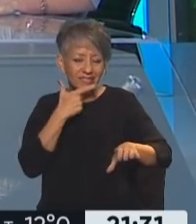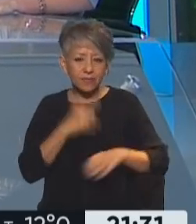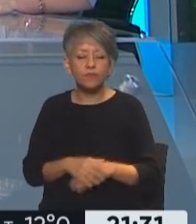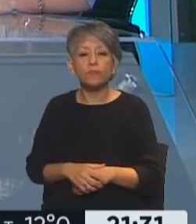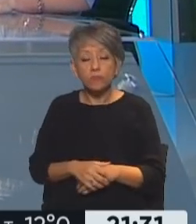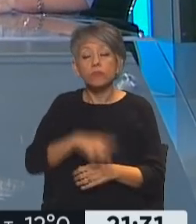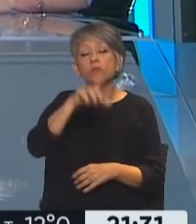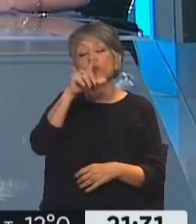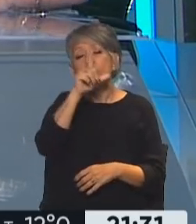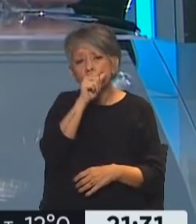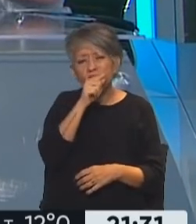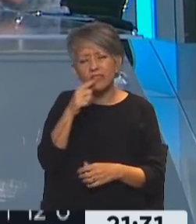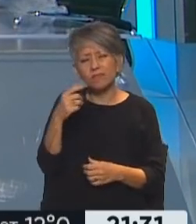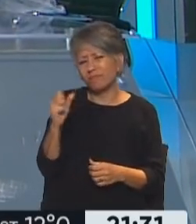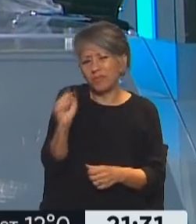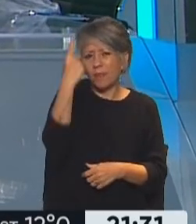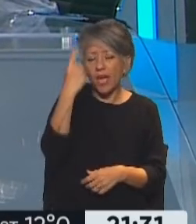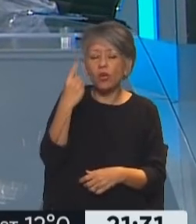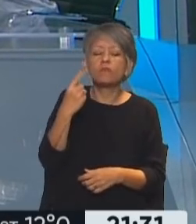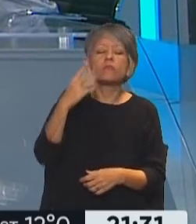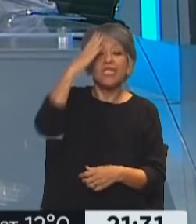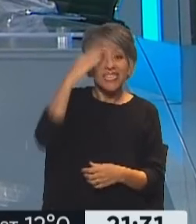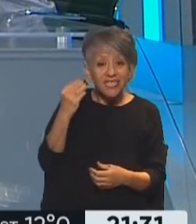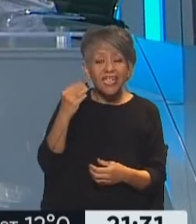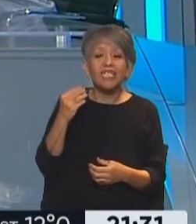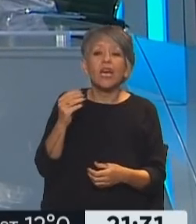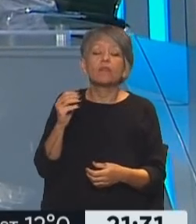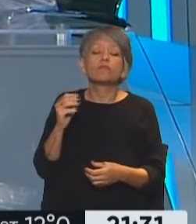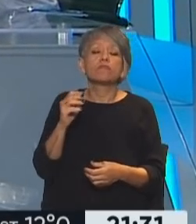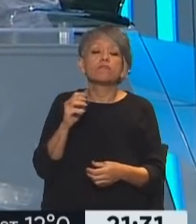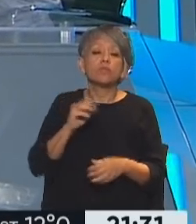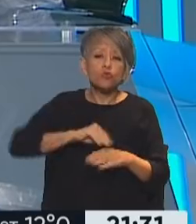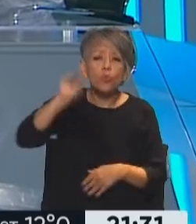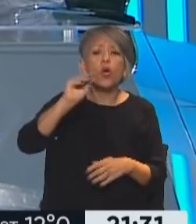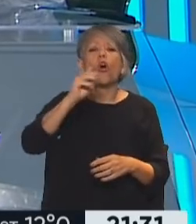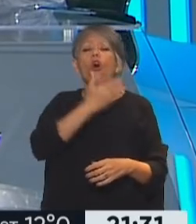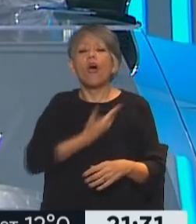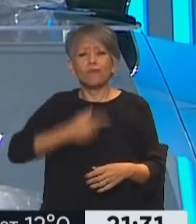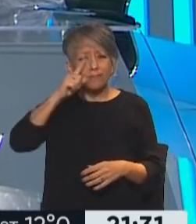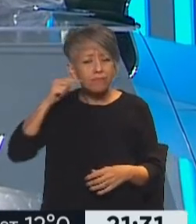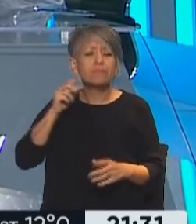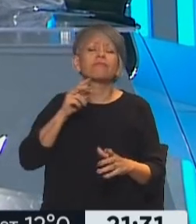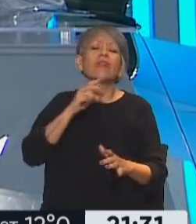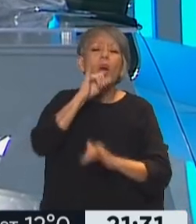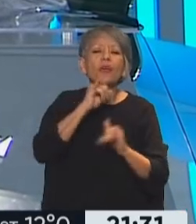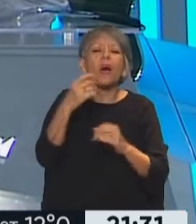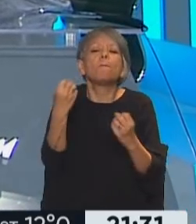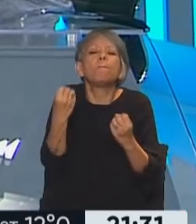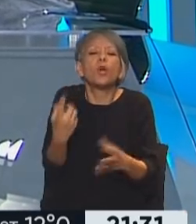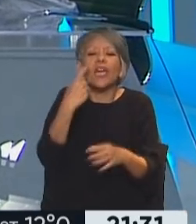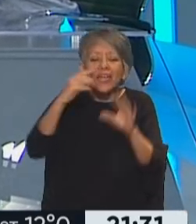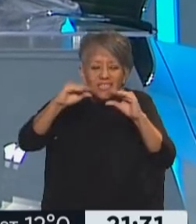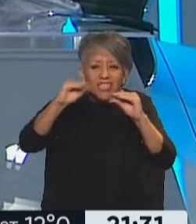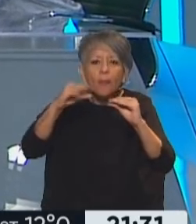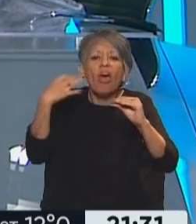Twitter original, que comparte Cristina, que comparte Alberto, además, hacía la aclaración de por qué tenían que ser 33 milímetros el espesor de la chapa, porque